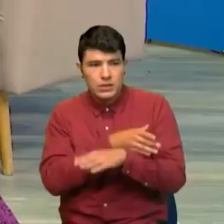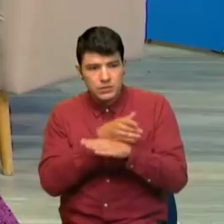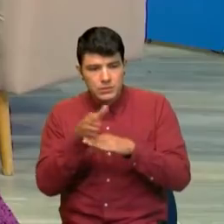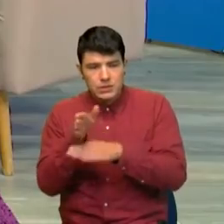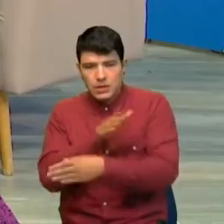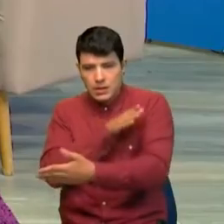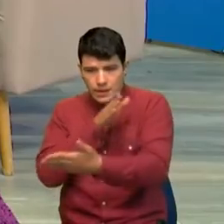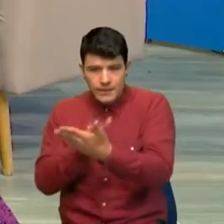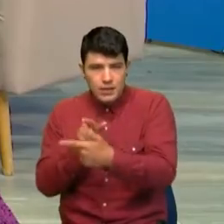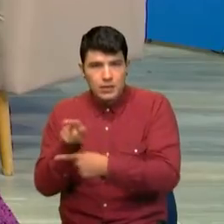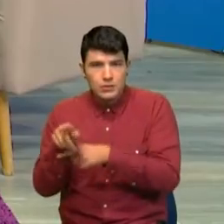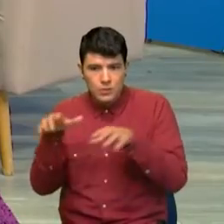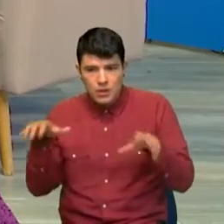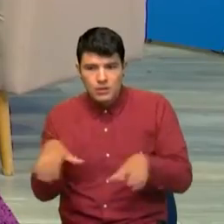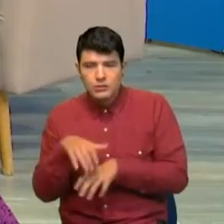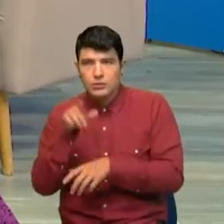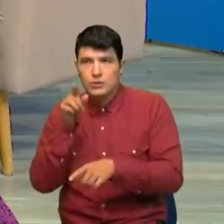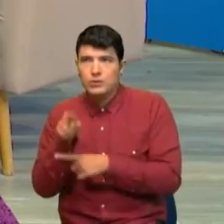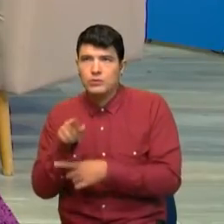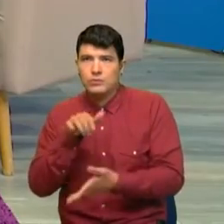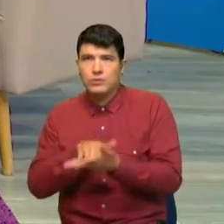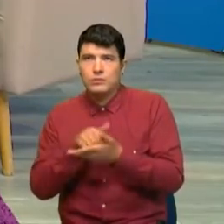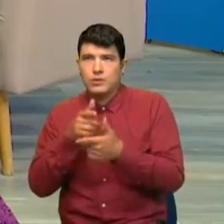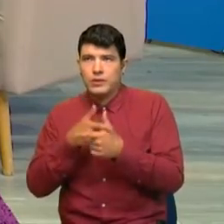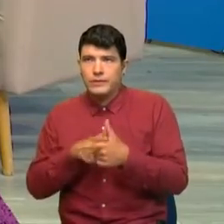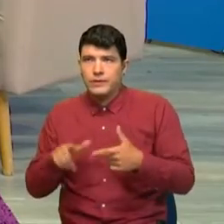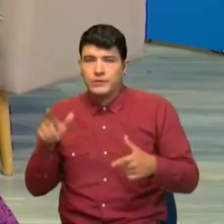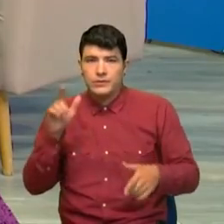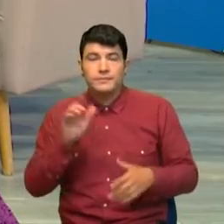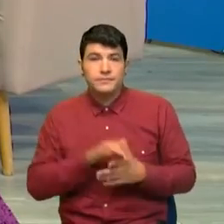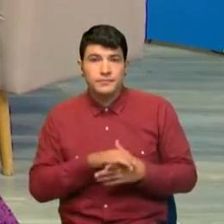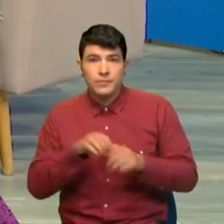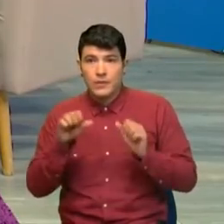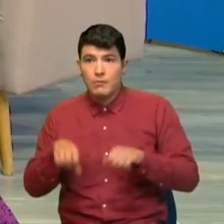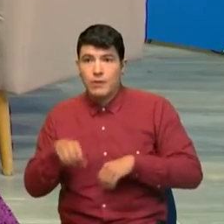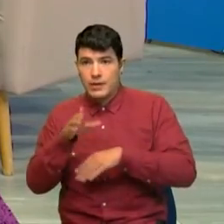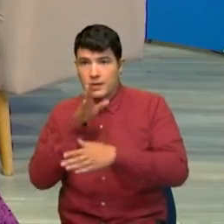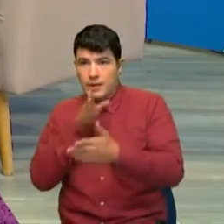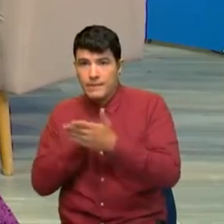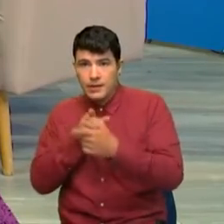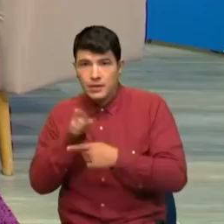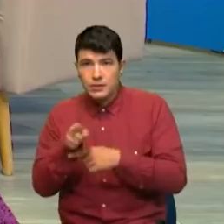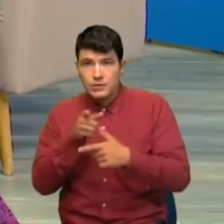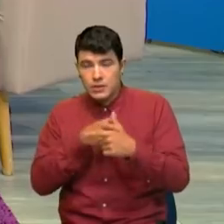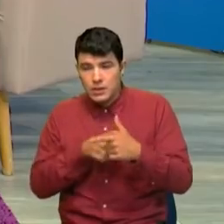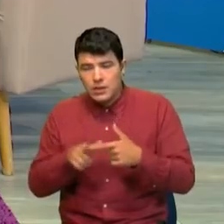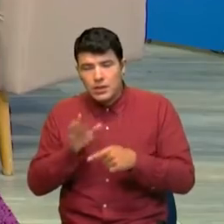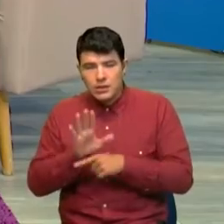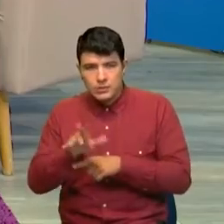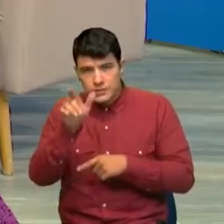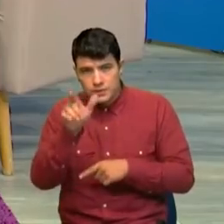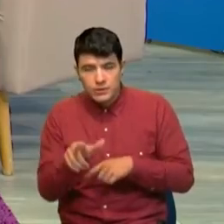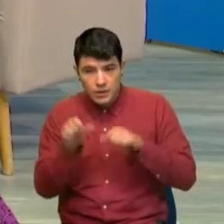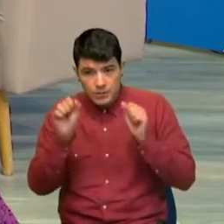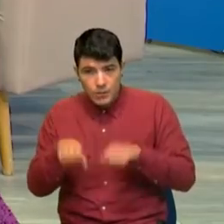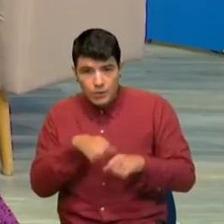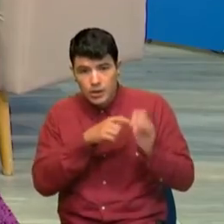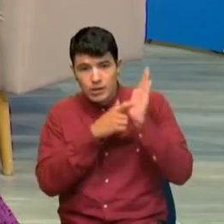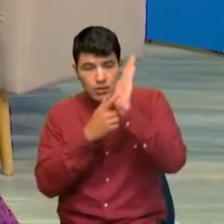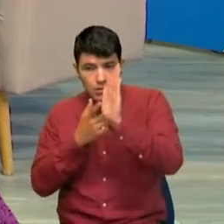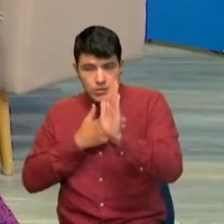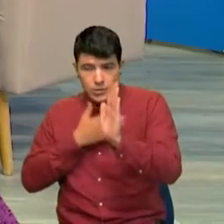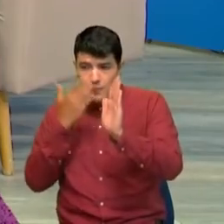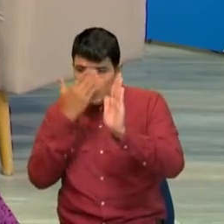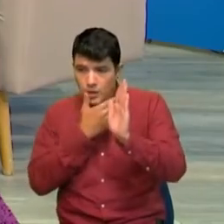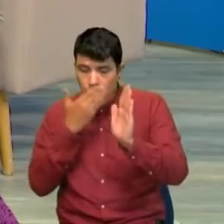posteriormente tener, exacto, acción contra ese repartición. Posteriormente podría demandar la partición, podría demandar esa, y ella podría ir y probar que es heredera